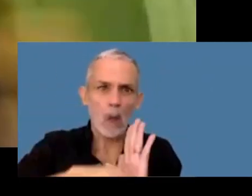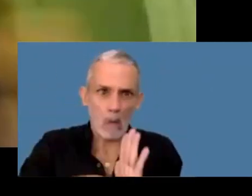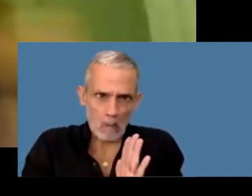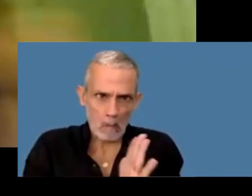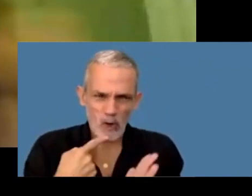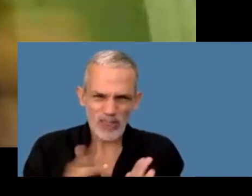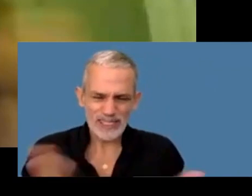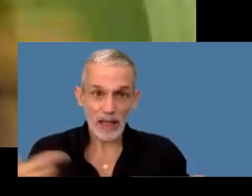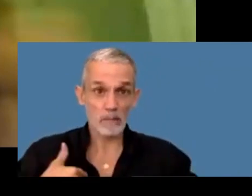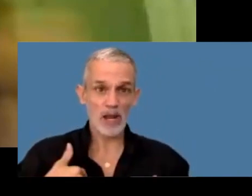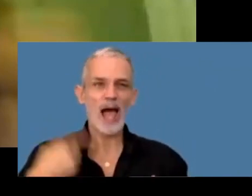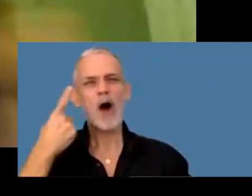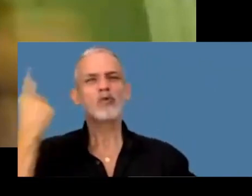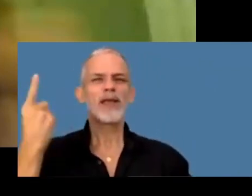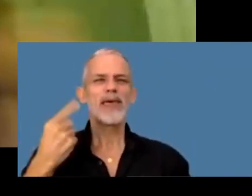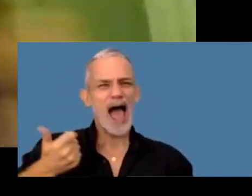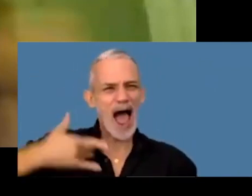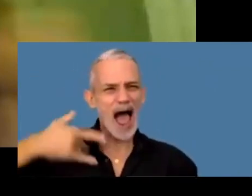mucho entusiasmo